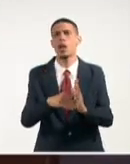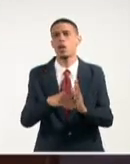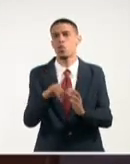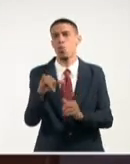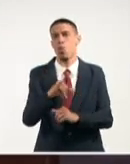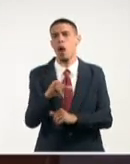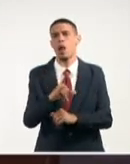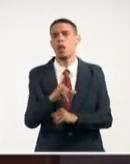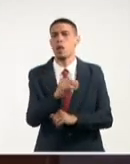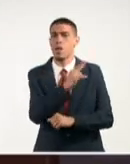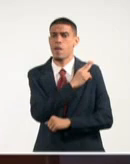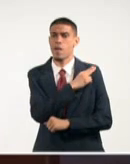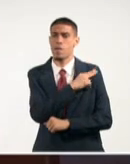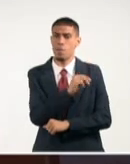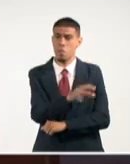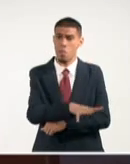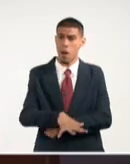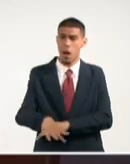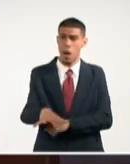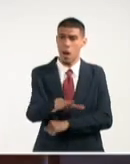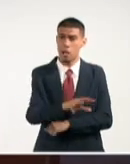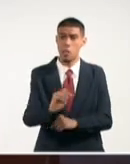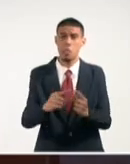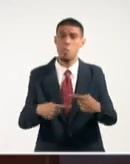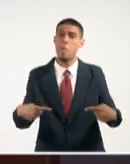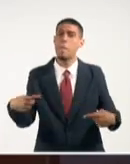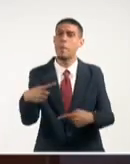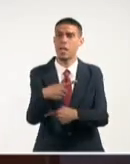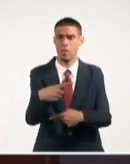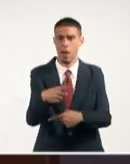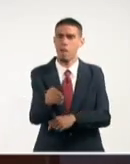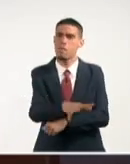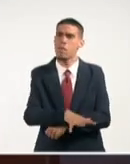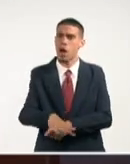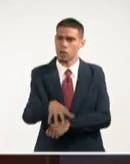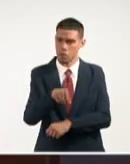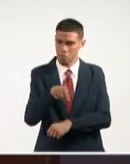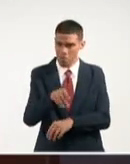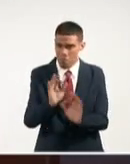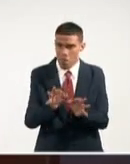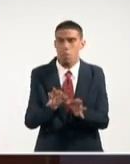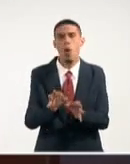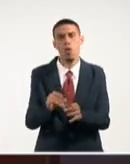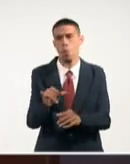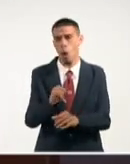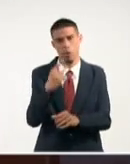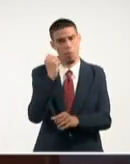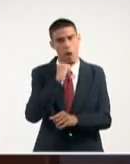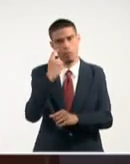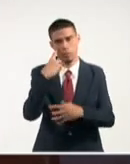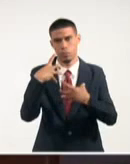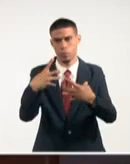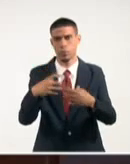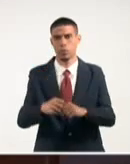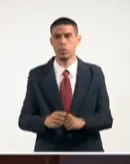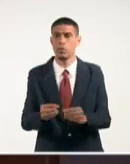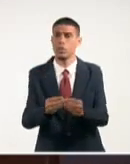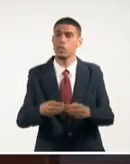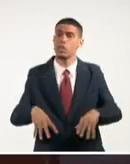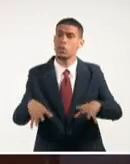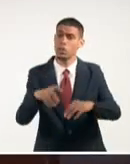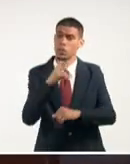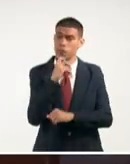base que están en la primera línea de combate. En circunstancias muy